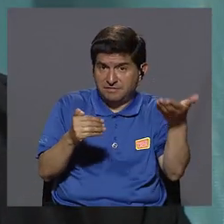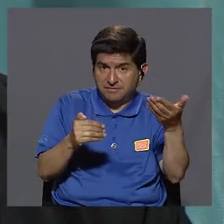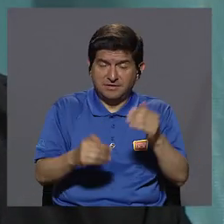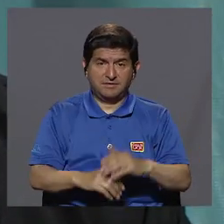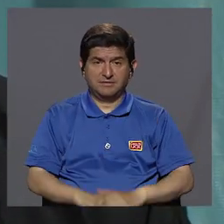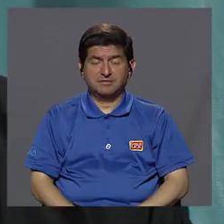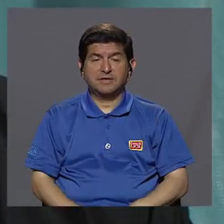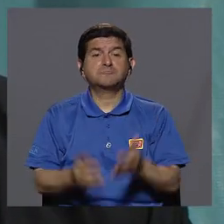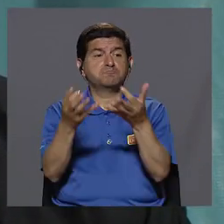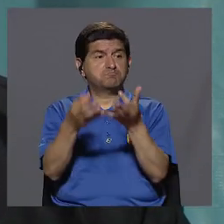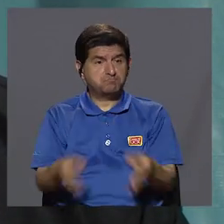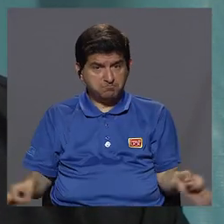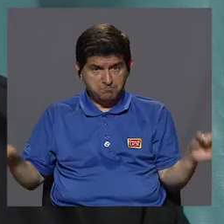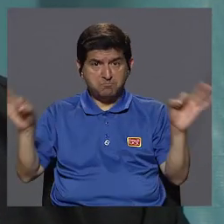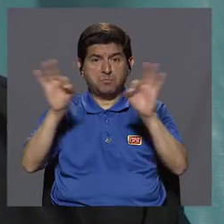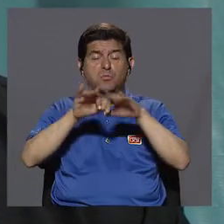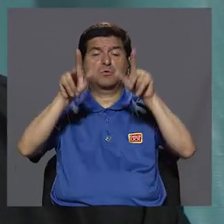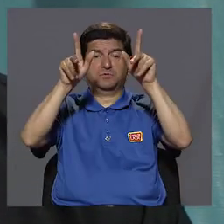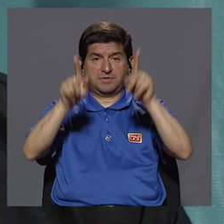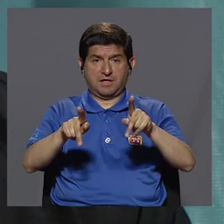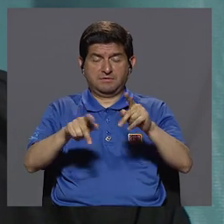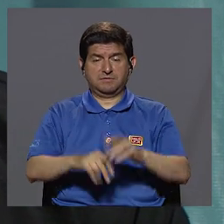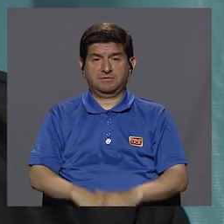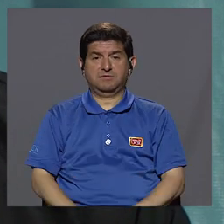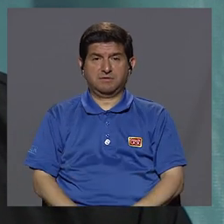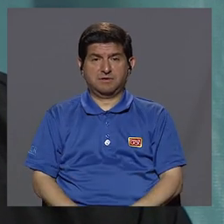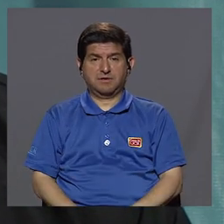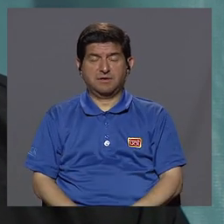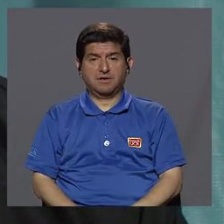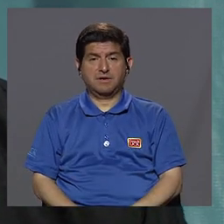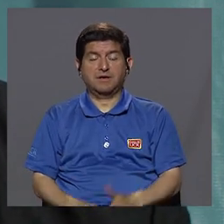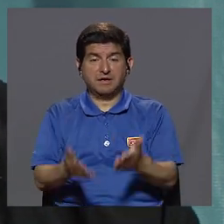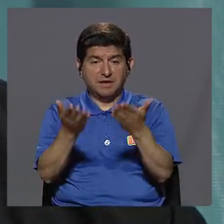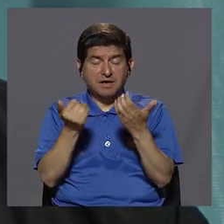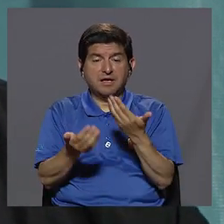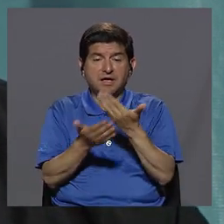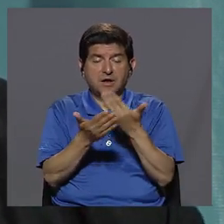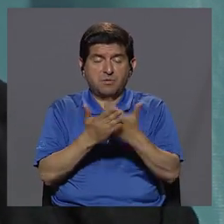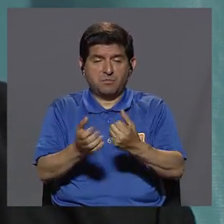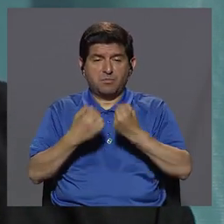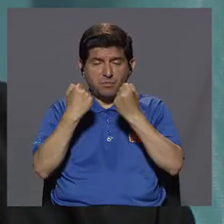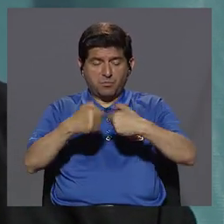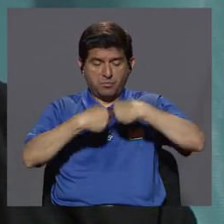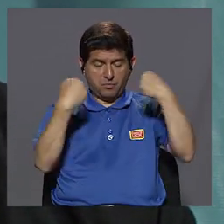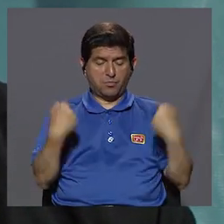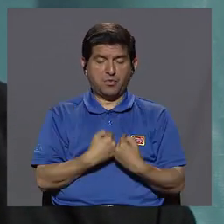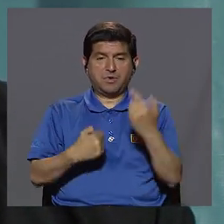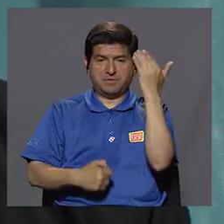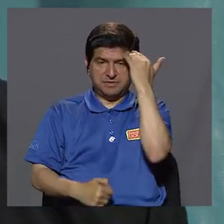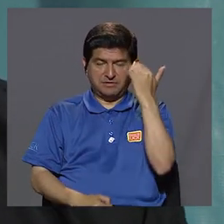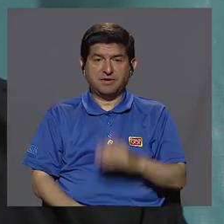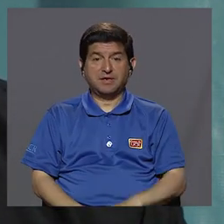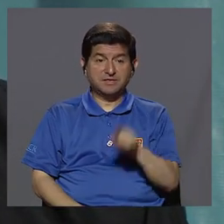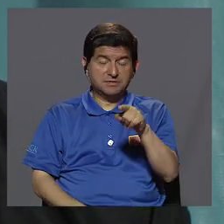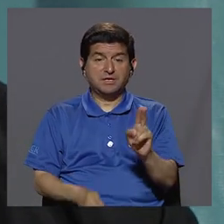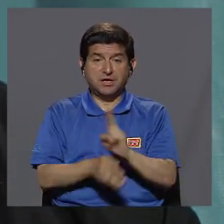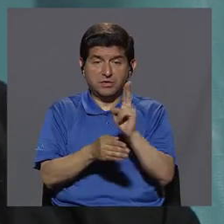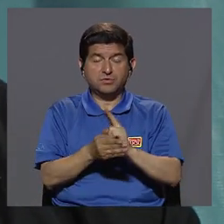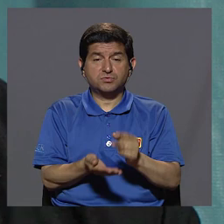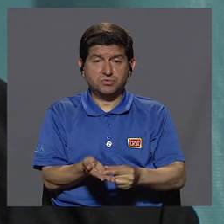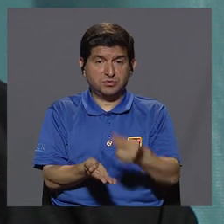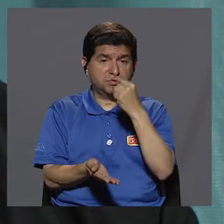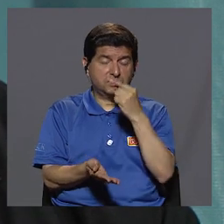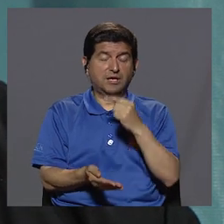son importantes que el paciente o la gente que quiere hacerse una prueba de fuerza acepta por ejemplo si toman una medicación tiene que